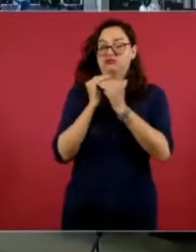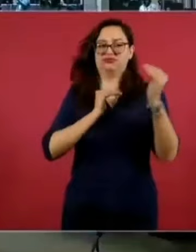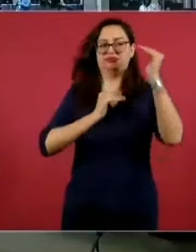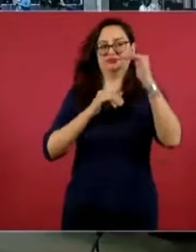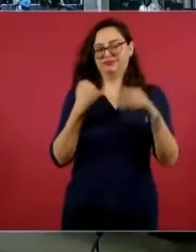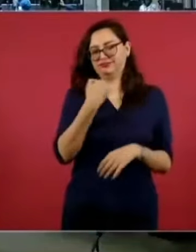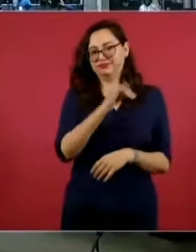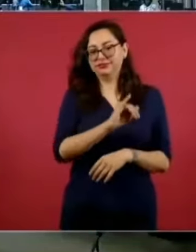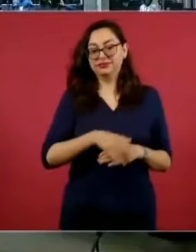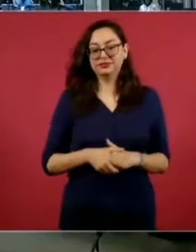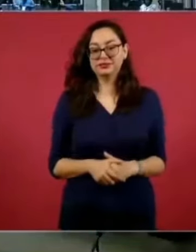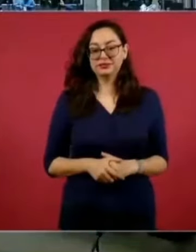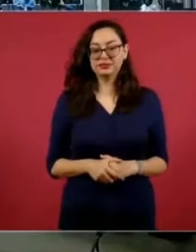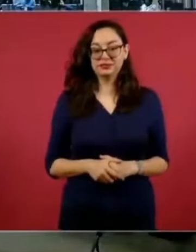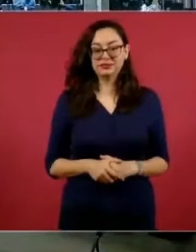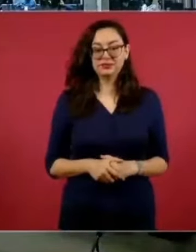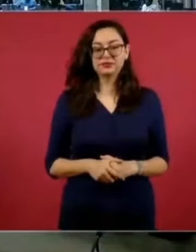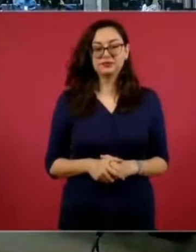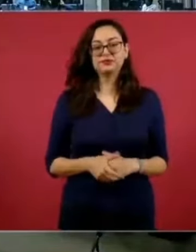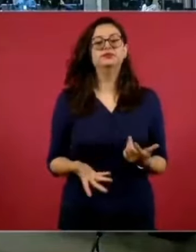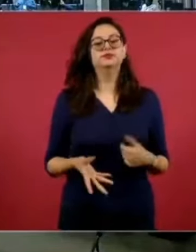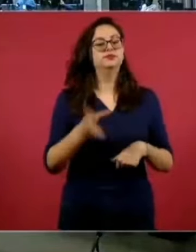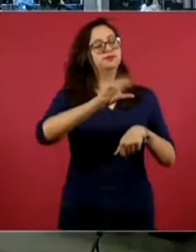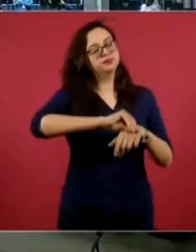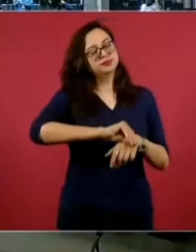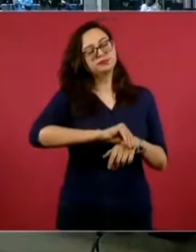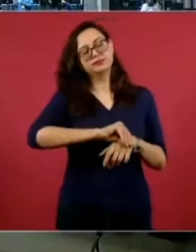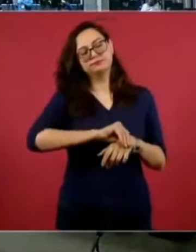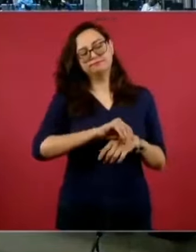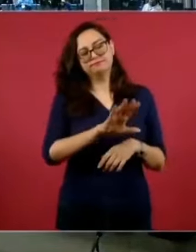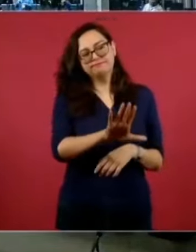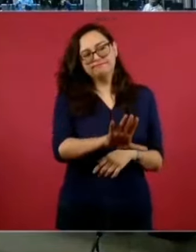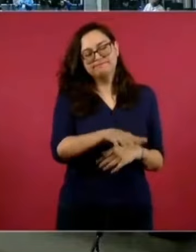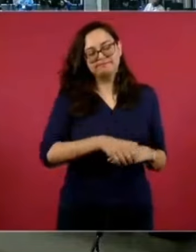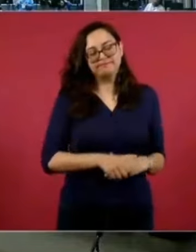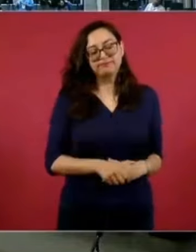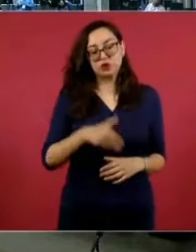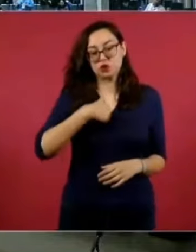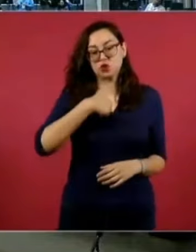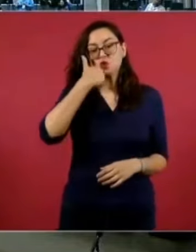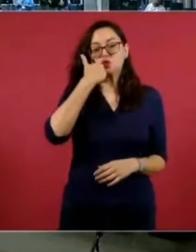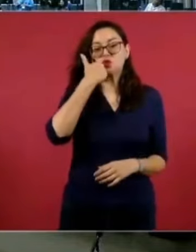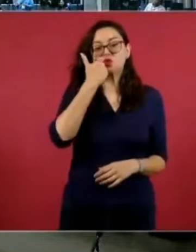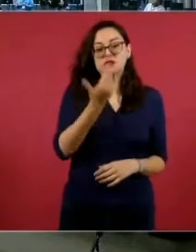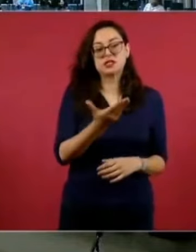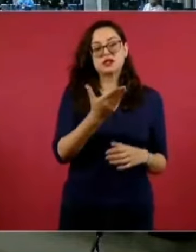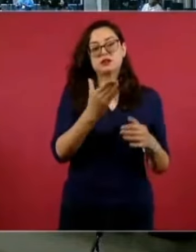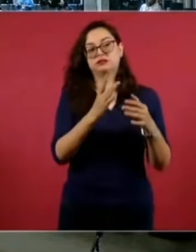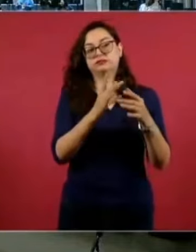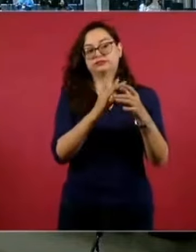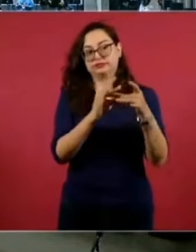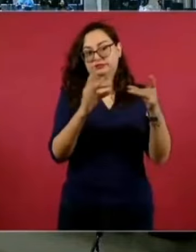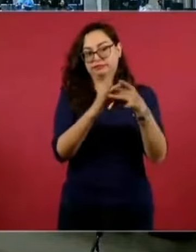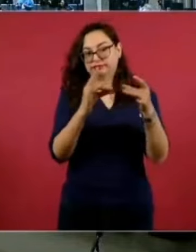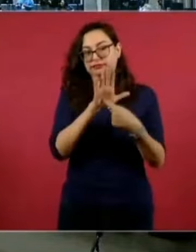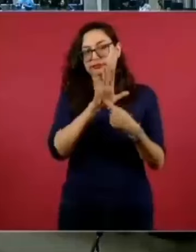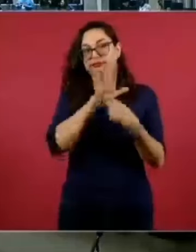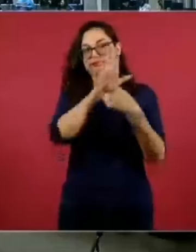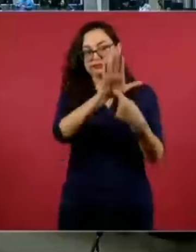permite aquí en su mañanera hacer un poco de justicia a a nuestros paisanos